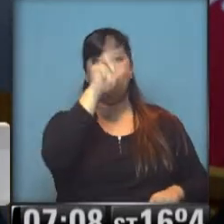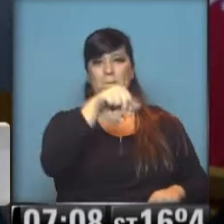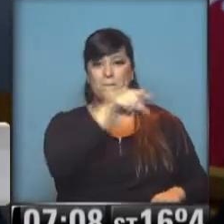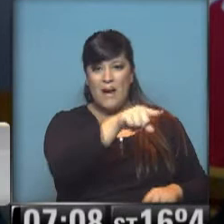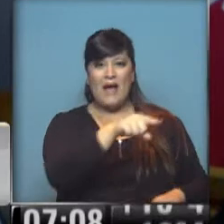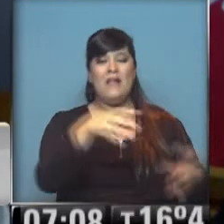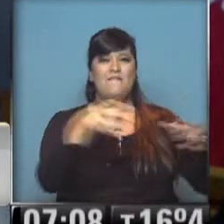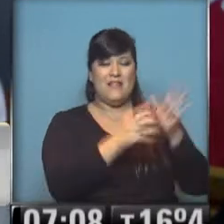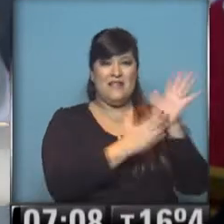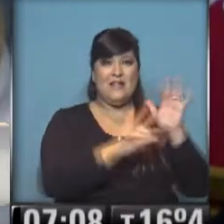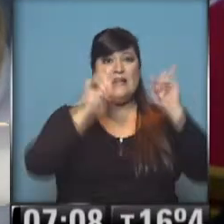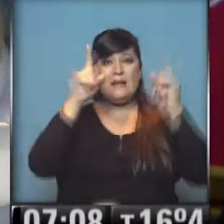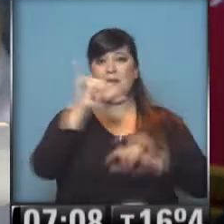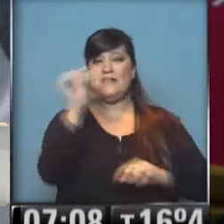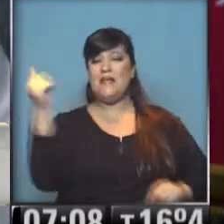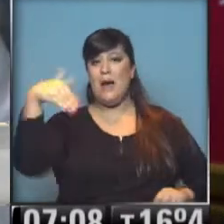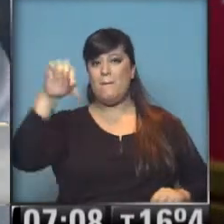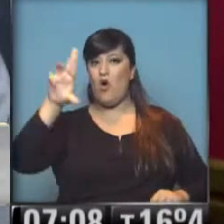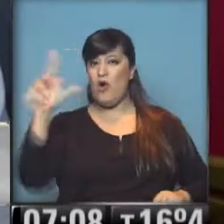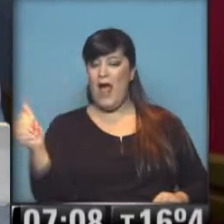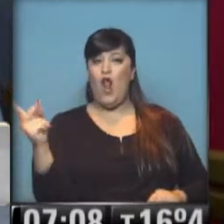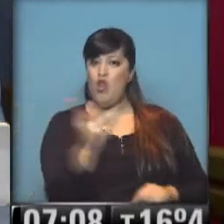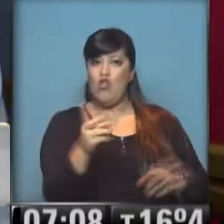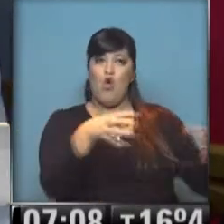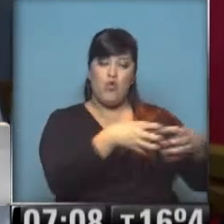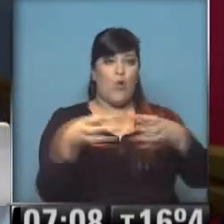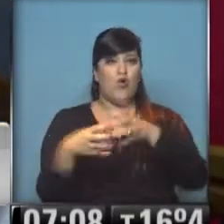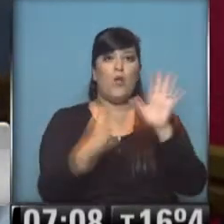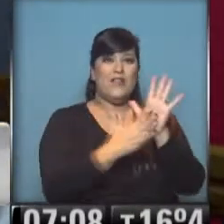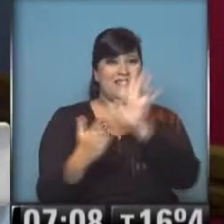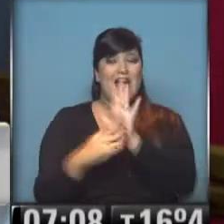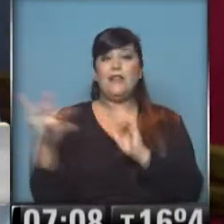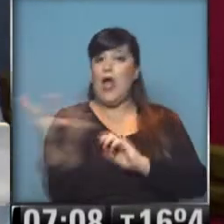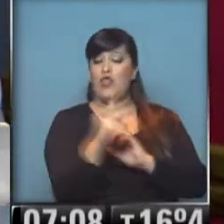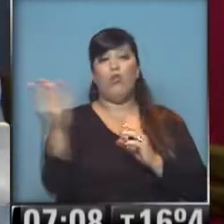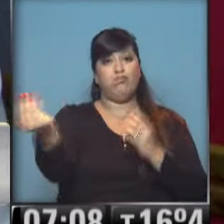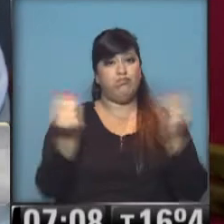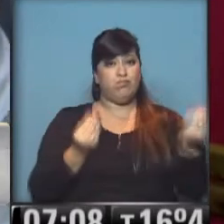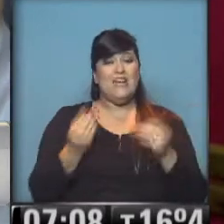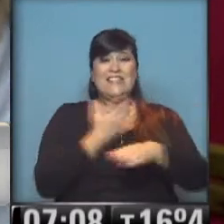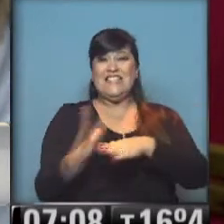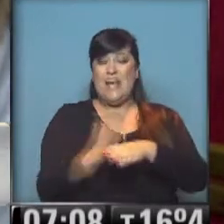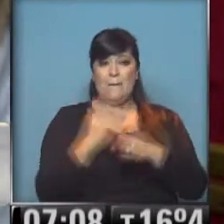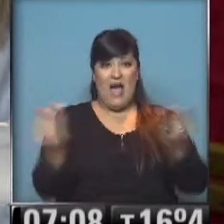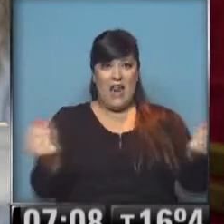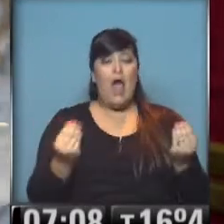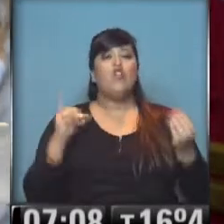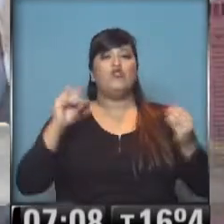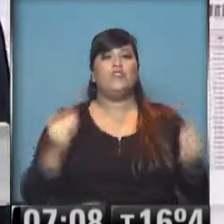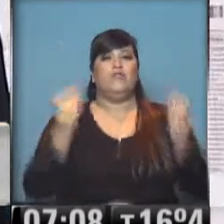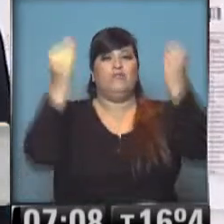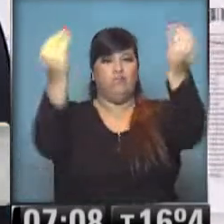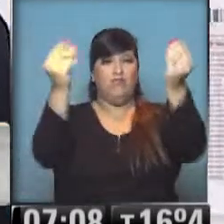Izquierda, y también Luis Zamora, por autodeterminación, fueron los dos únicos candidatos que por separado pudieron llegar